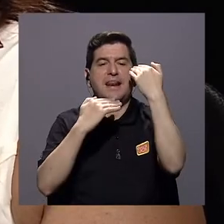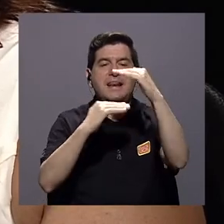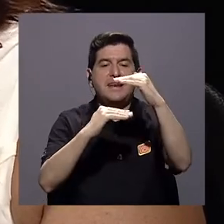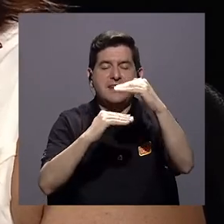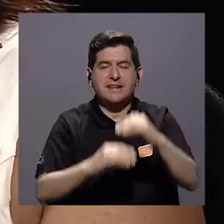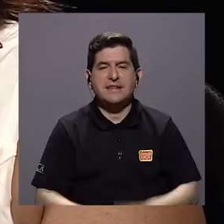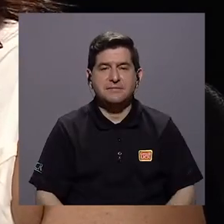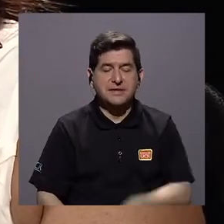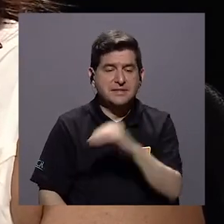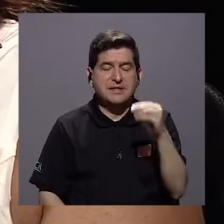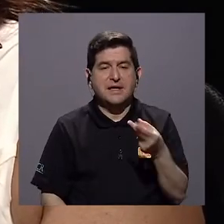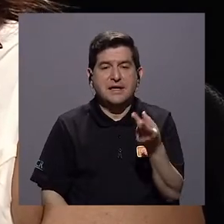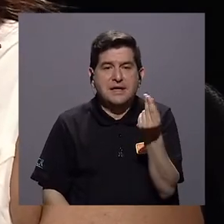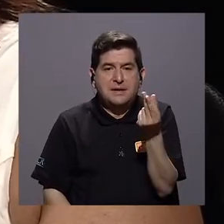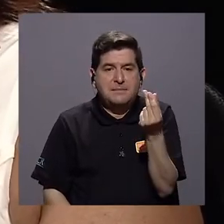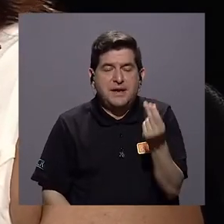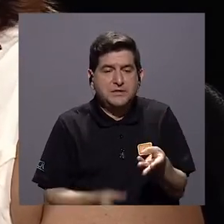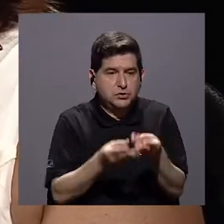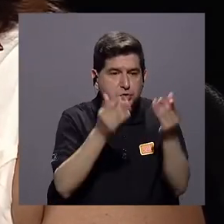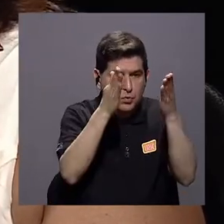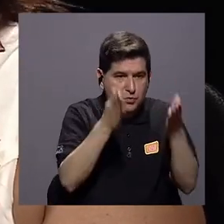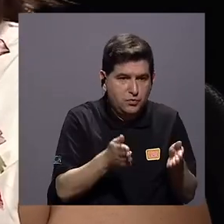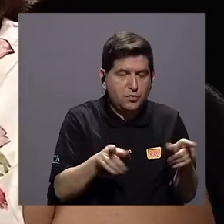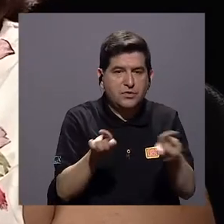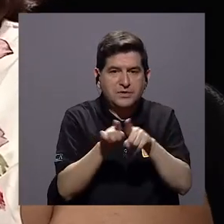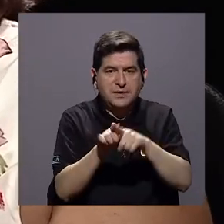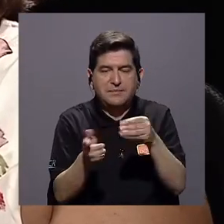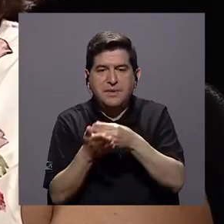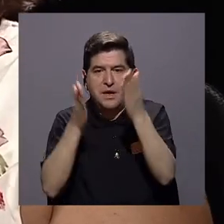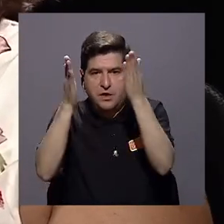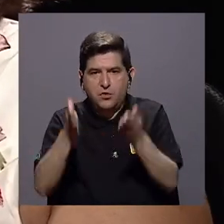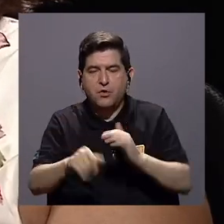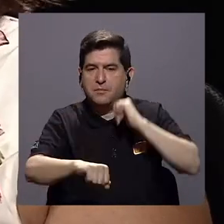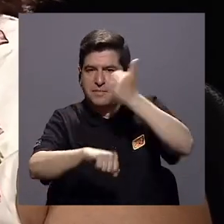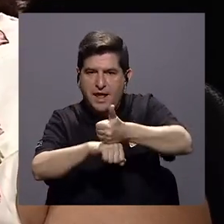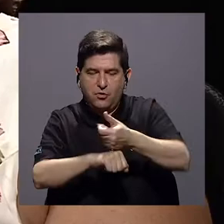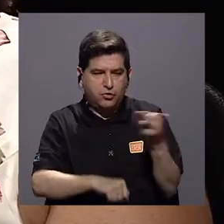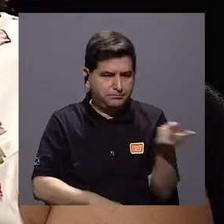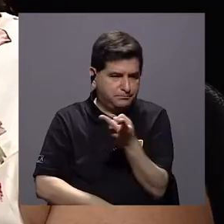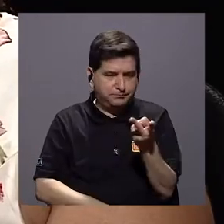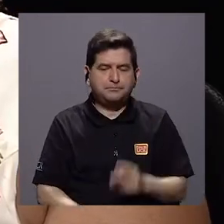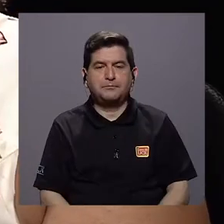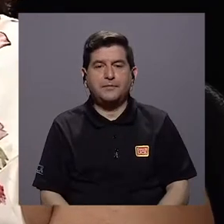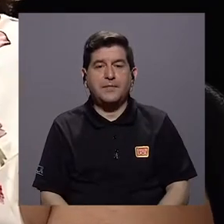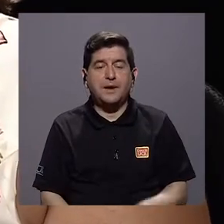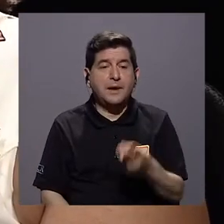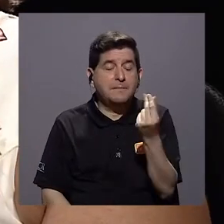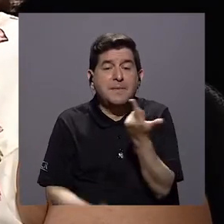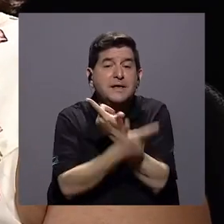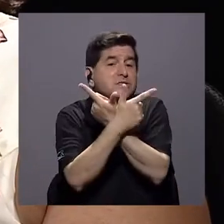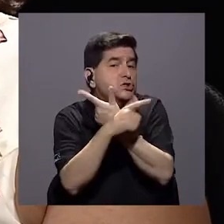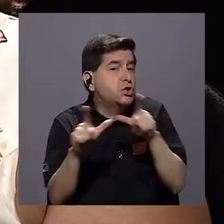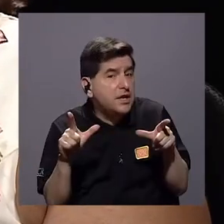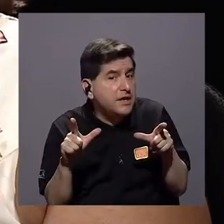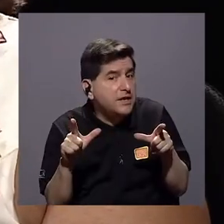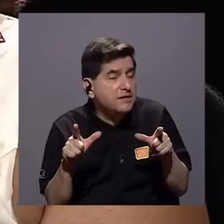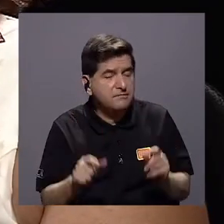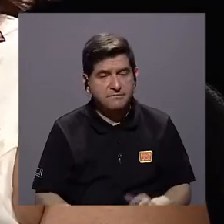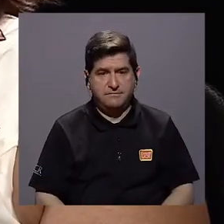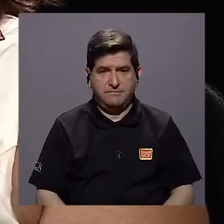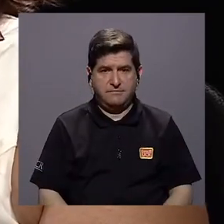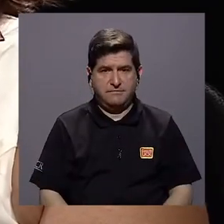cuál es el precio del productor y cuál es el precio del consumidor. Un precio a la libre es un precio